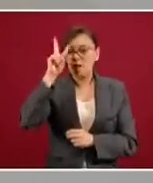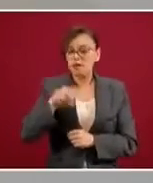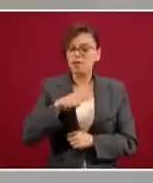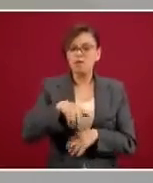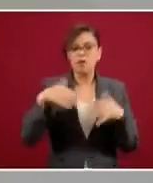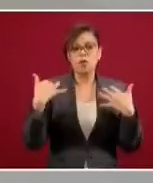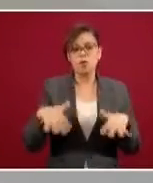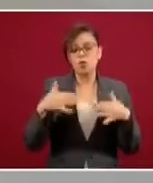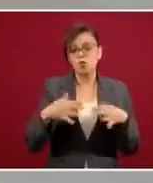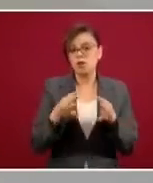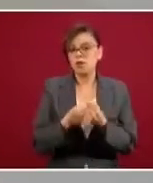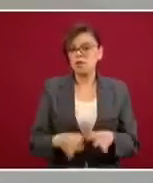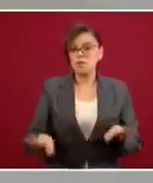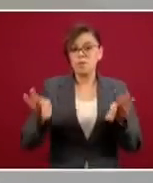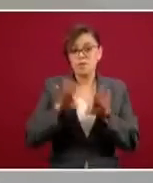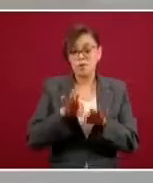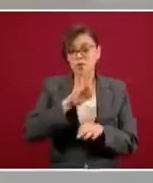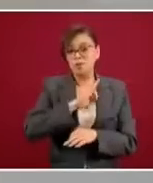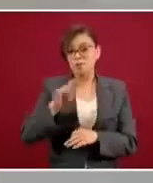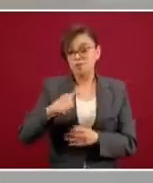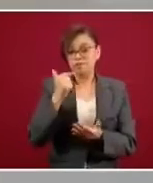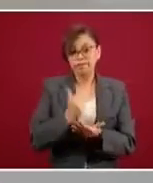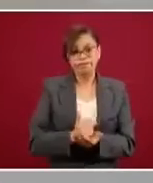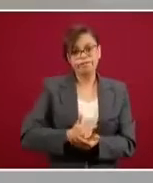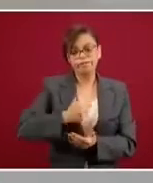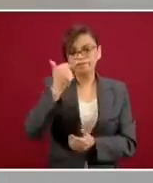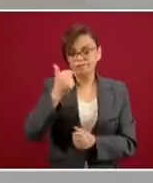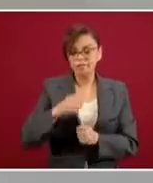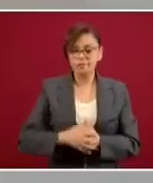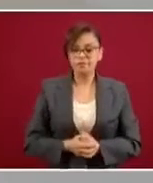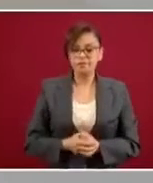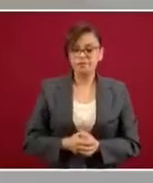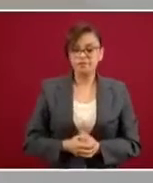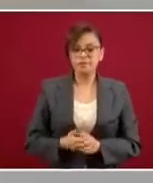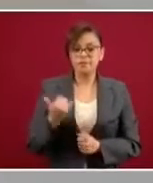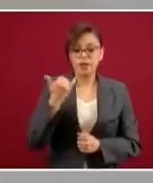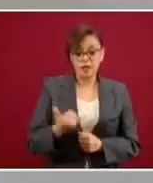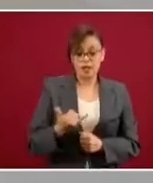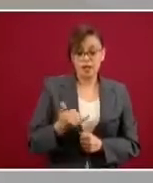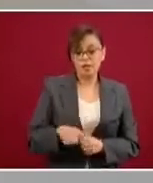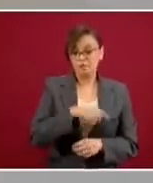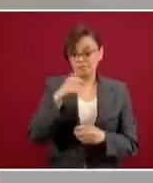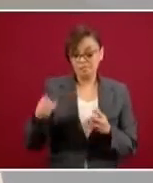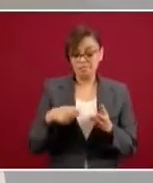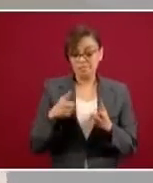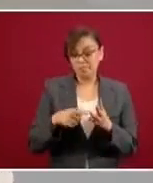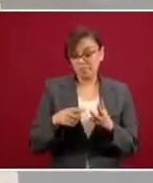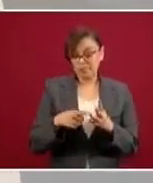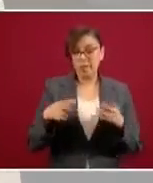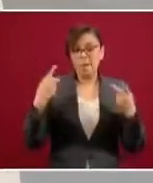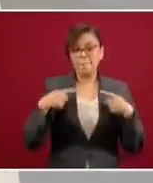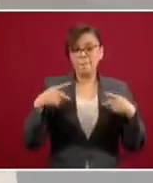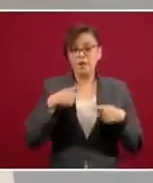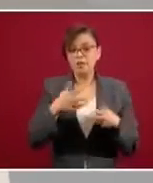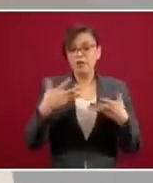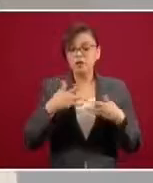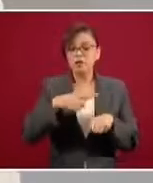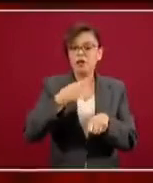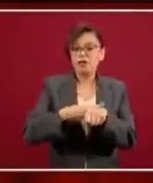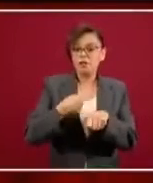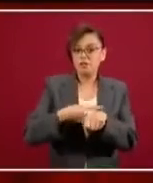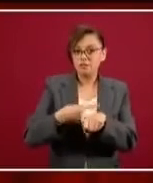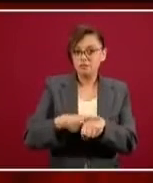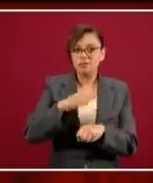complicarse. Y el tercer grupo son las personas que padecen enfermedades crónicas, en especial las que comentamos cada